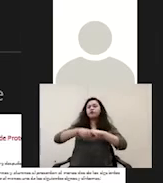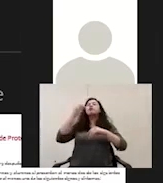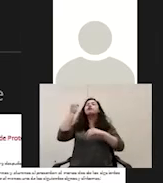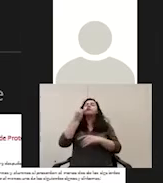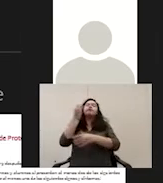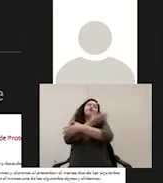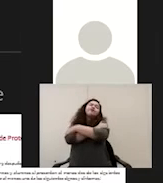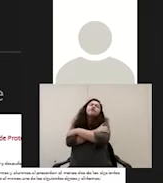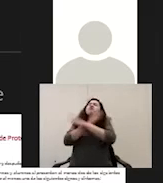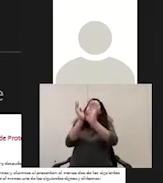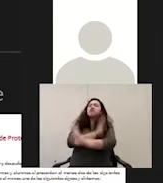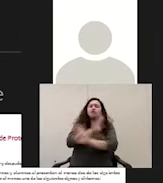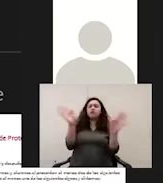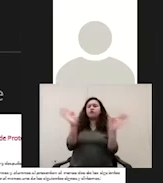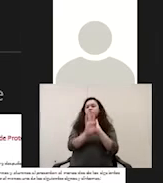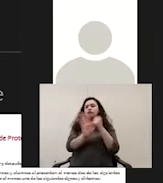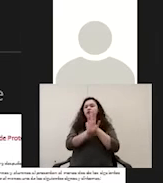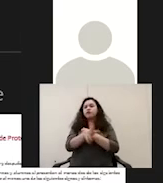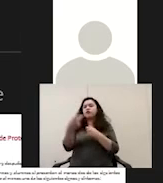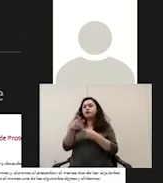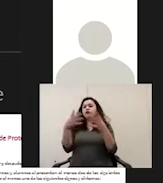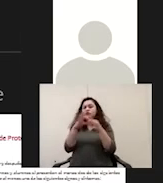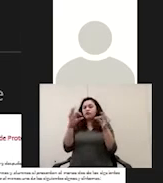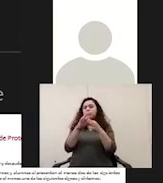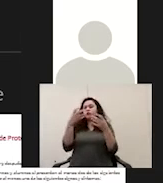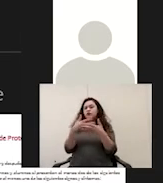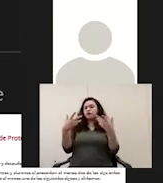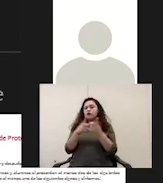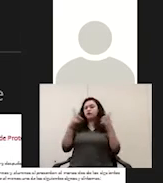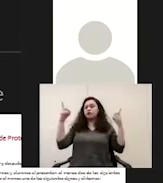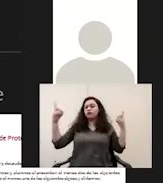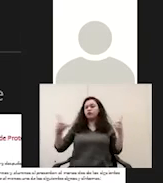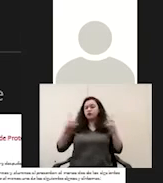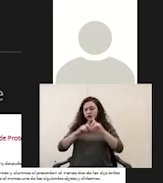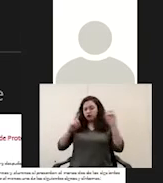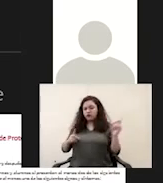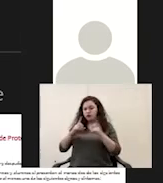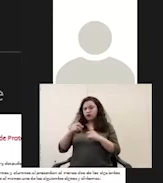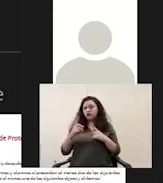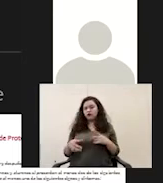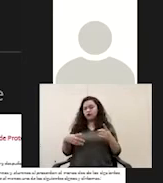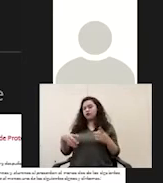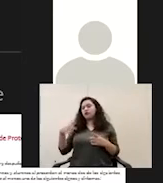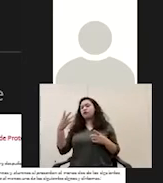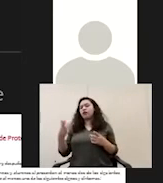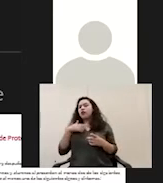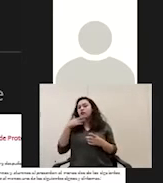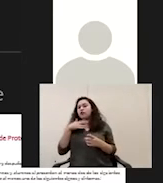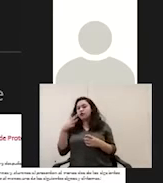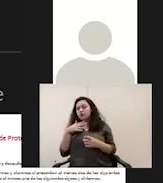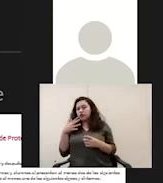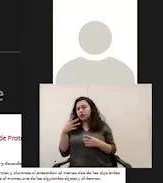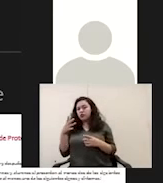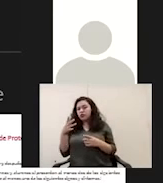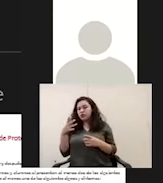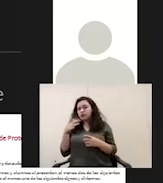abrazo, explicarles cómo es la separación hoy día de los residuos sanitarios, orgánicos e inorgánicos. En